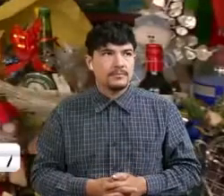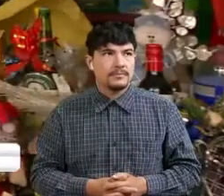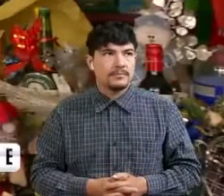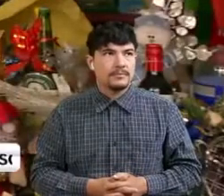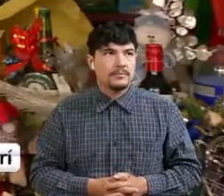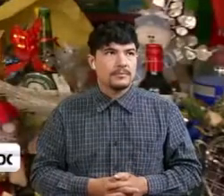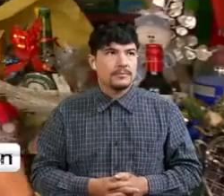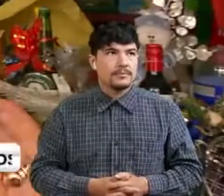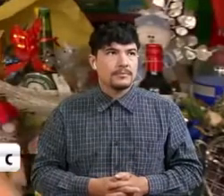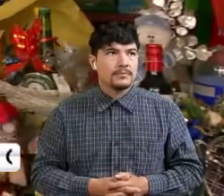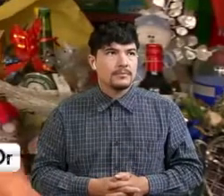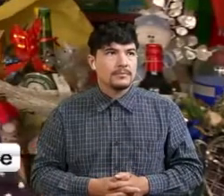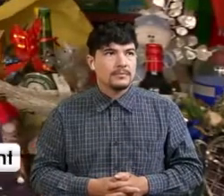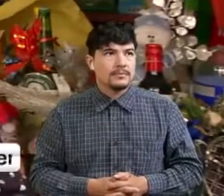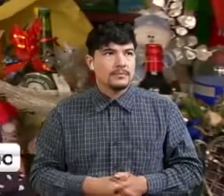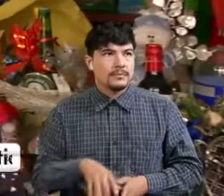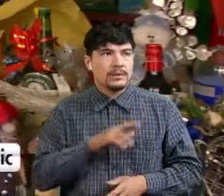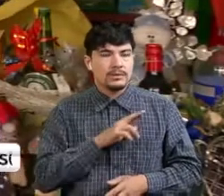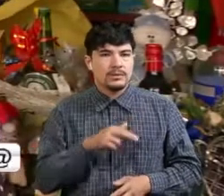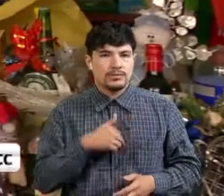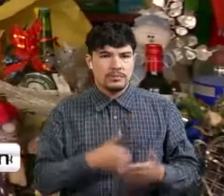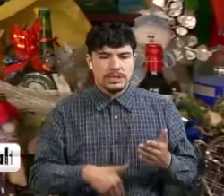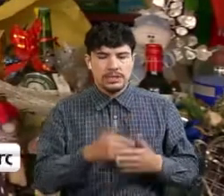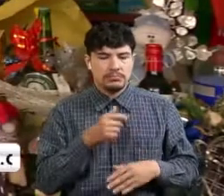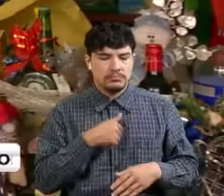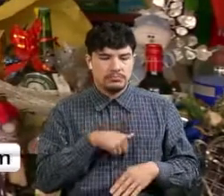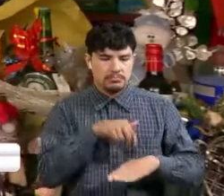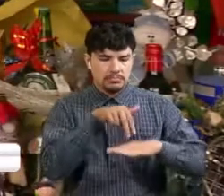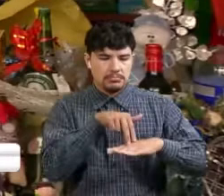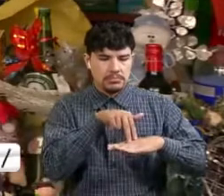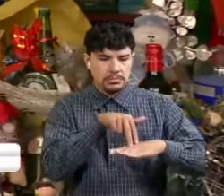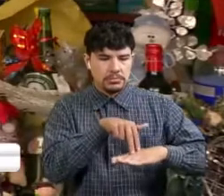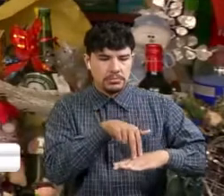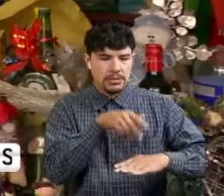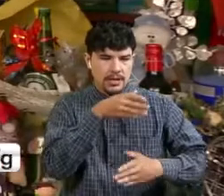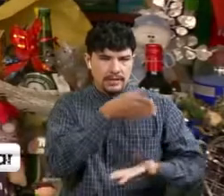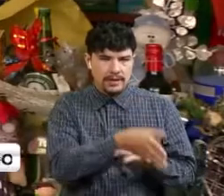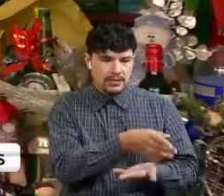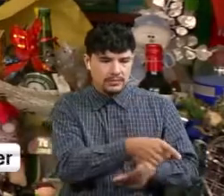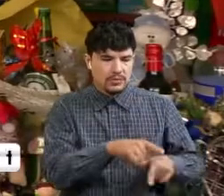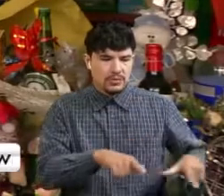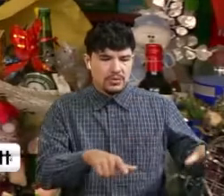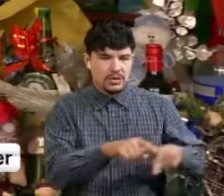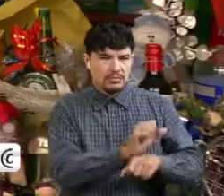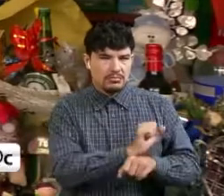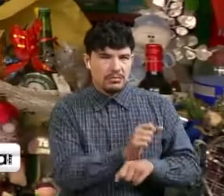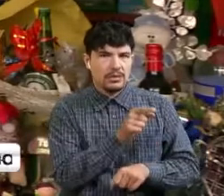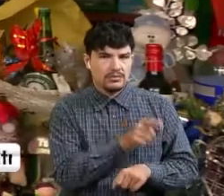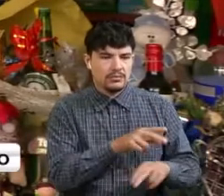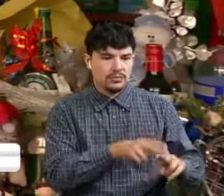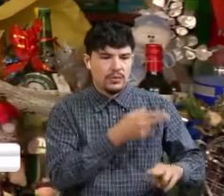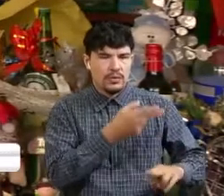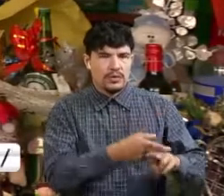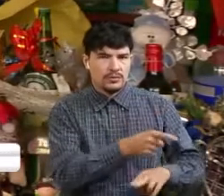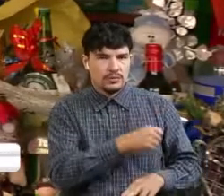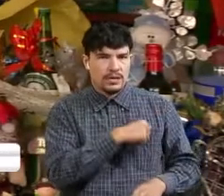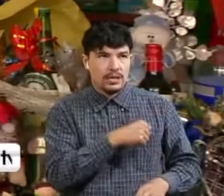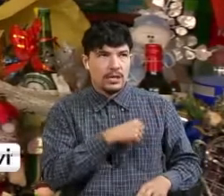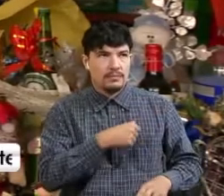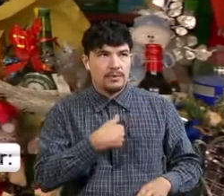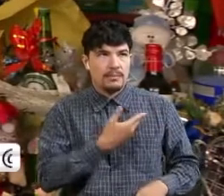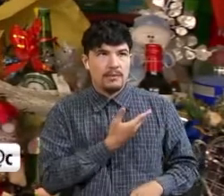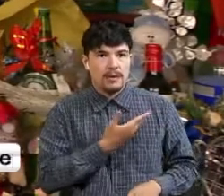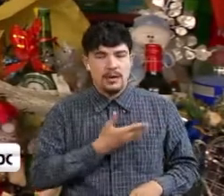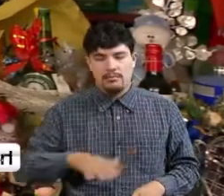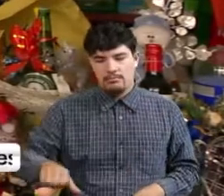a a tomar la escalera para bajar al sótano y de hecho mi sobrina traía a mi mamá del bracito